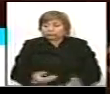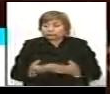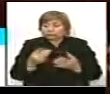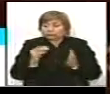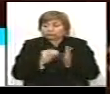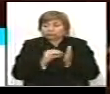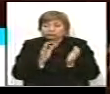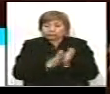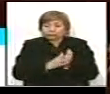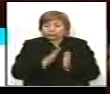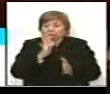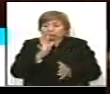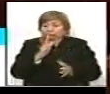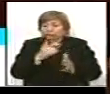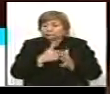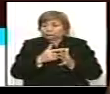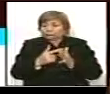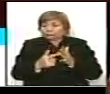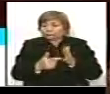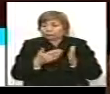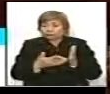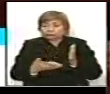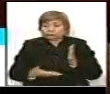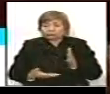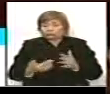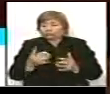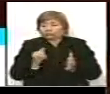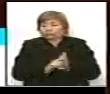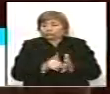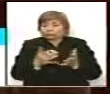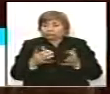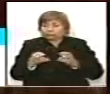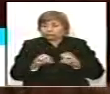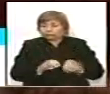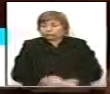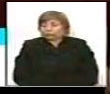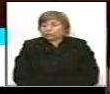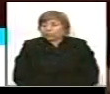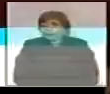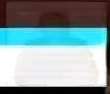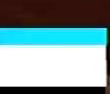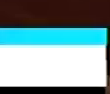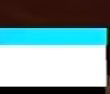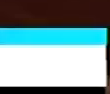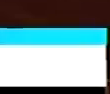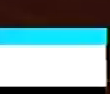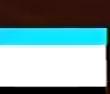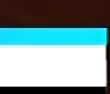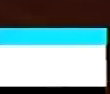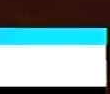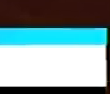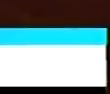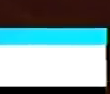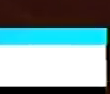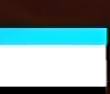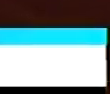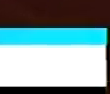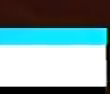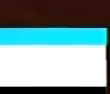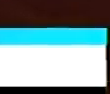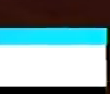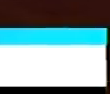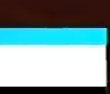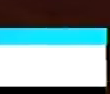anota 5 cosas que querías hacer siendo niña.